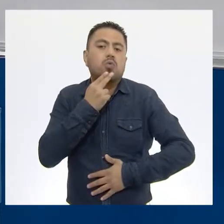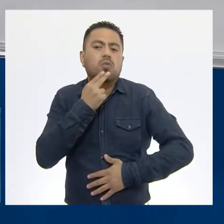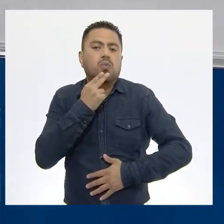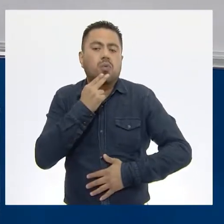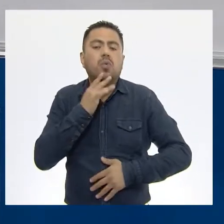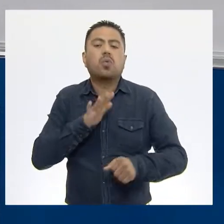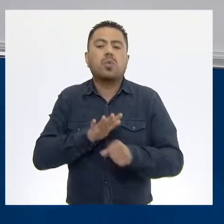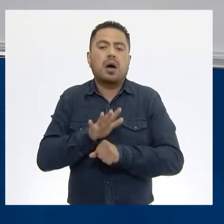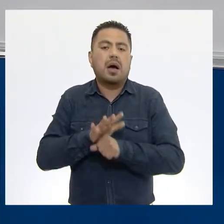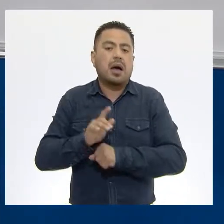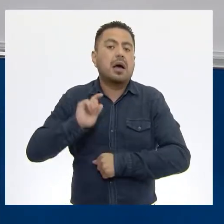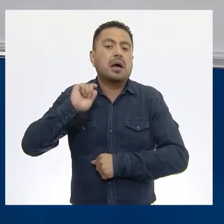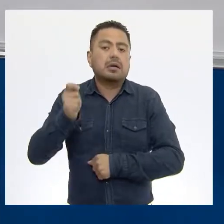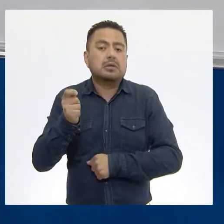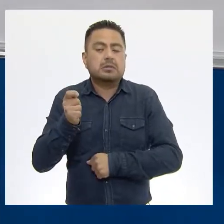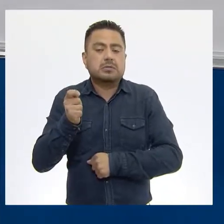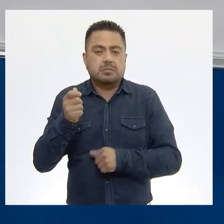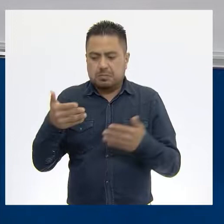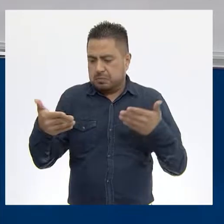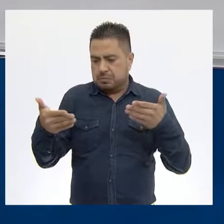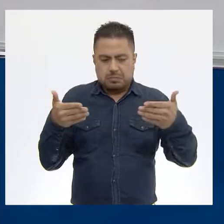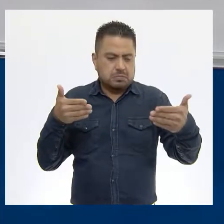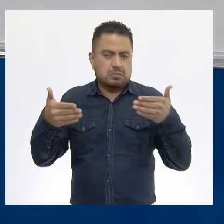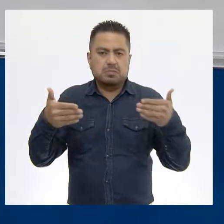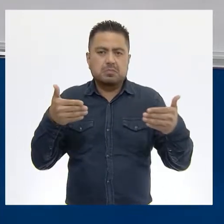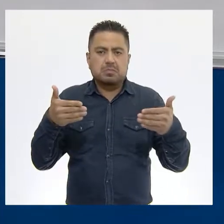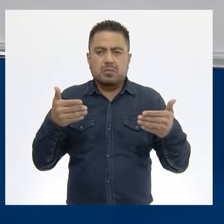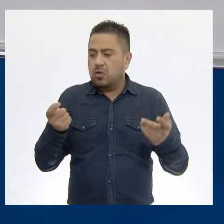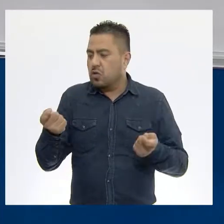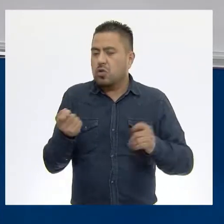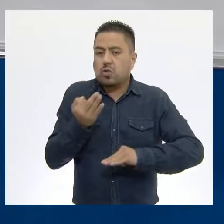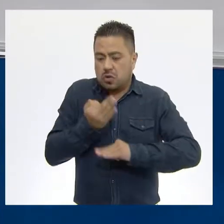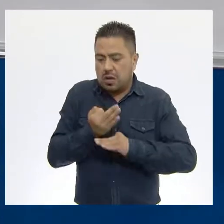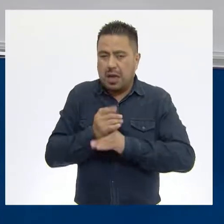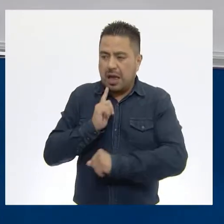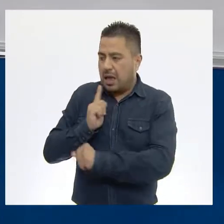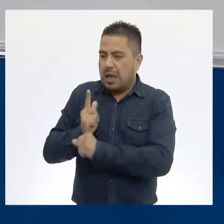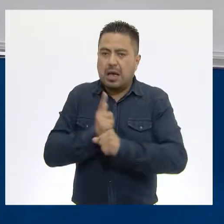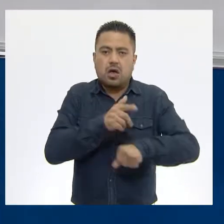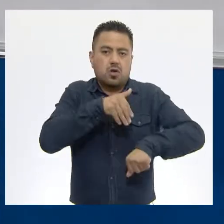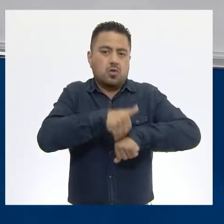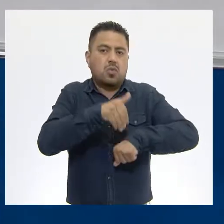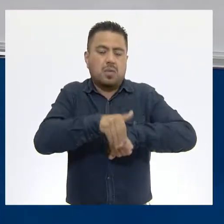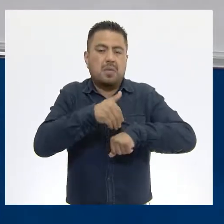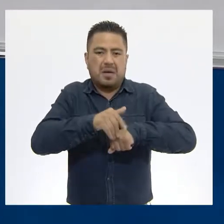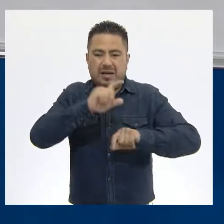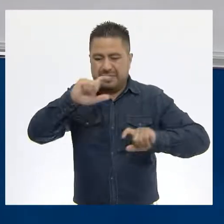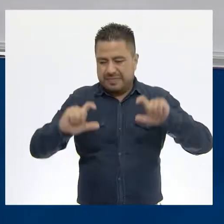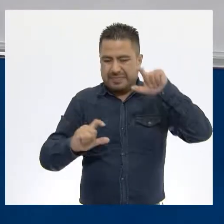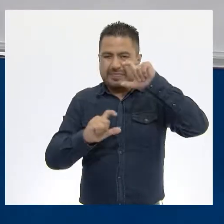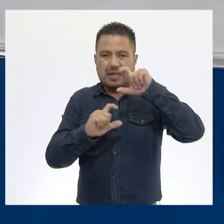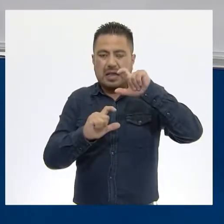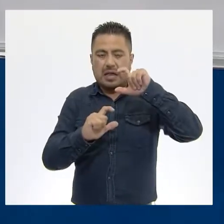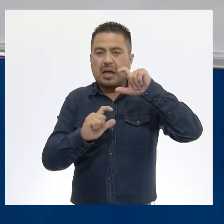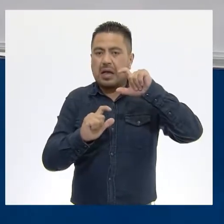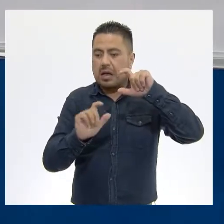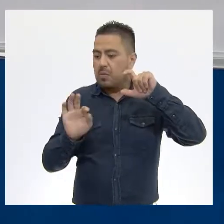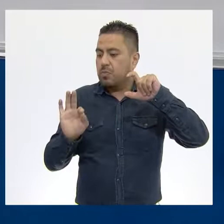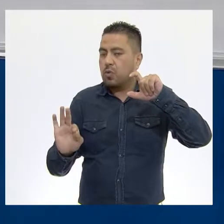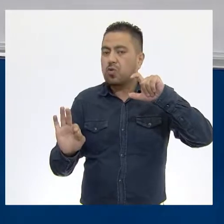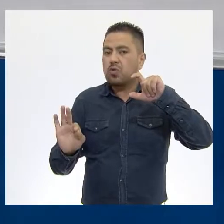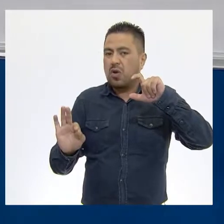pues estas equivalencias que hemos manejado cuando veíamos los números fraccionarios y los números decimales?